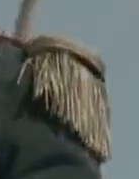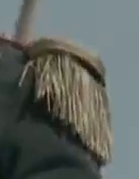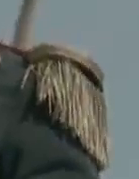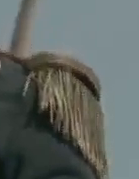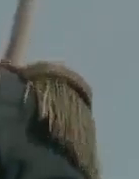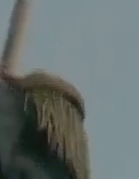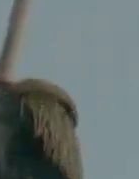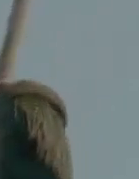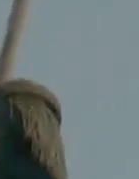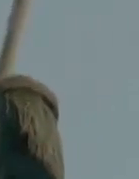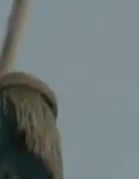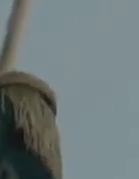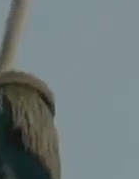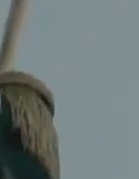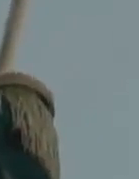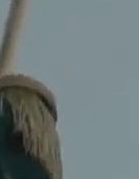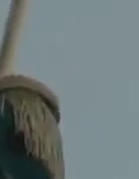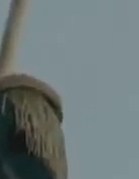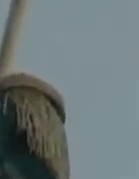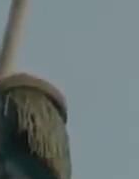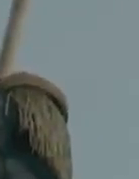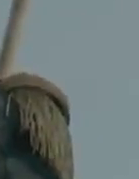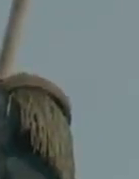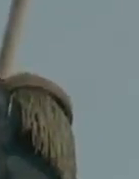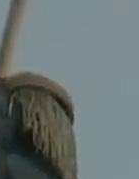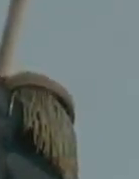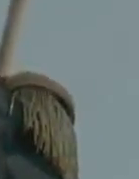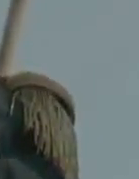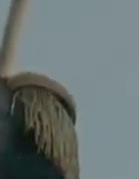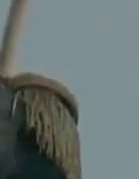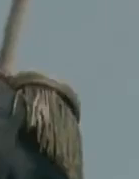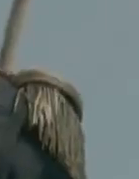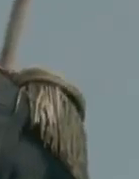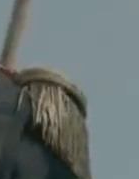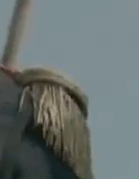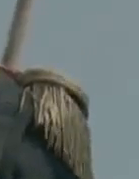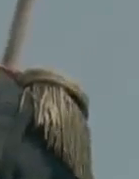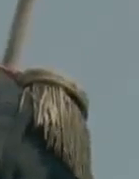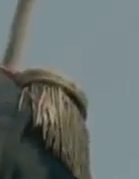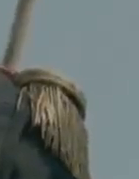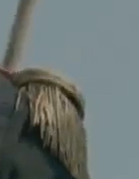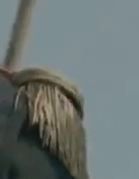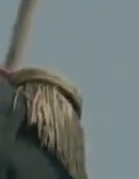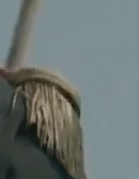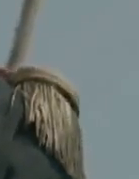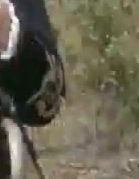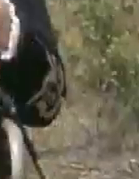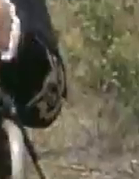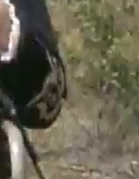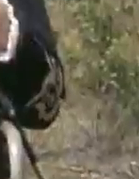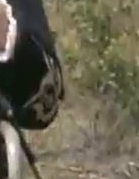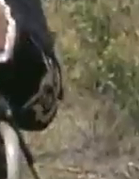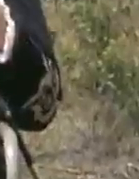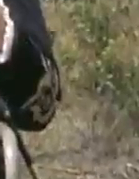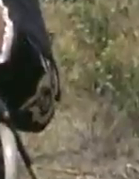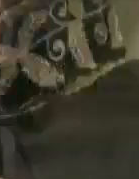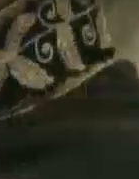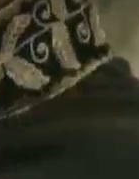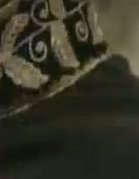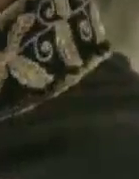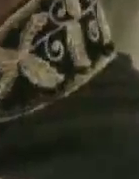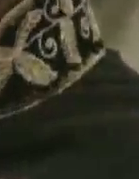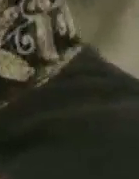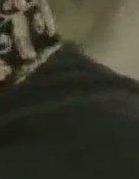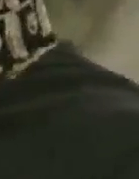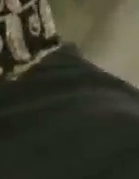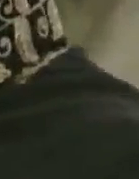es la batalla decisiva, señores. Y la única opción es el triunfo. Hacerlo